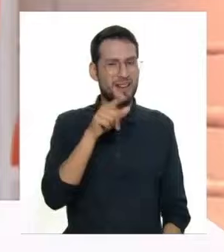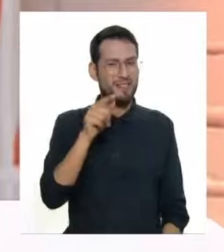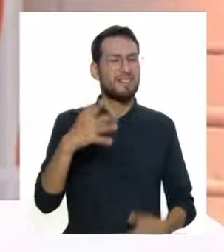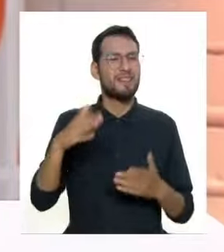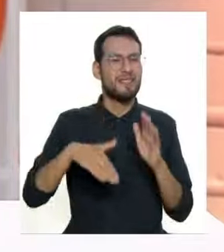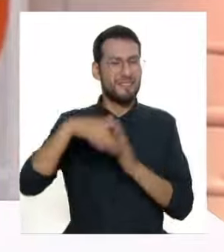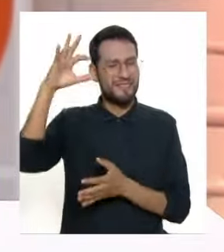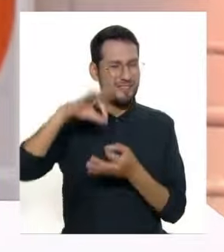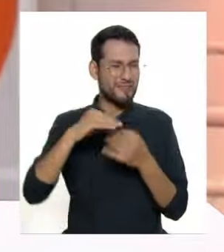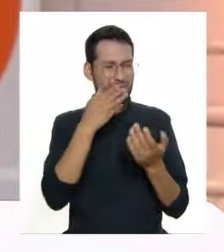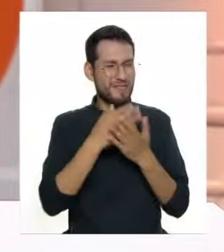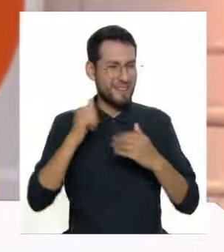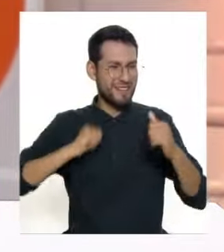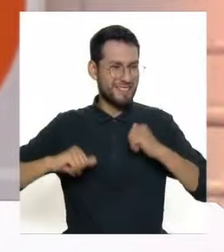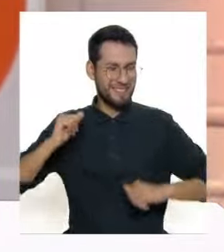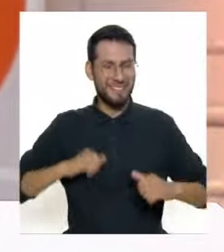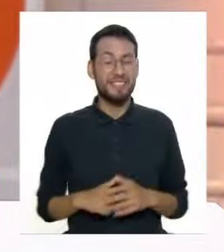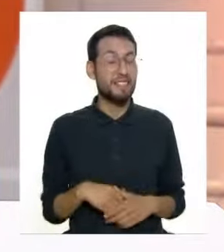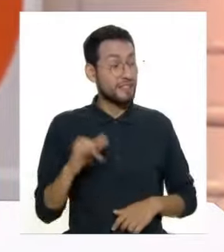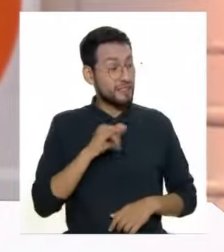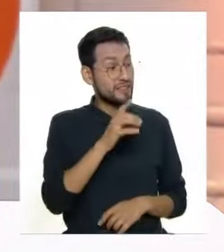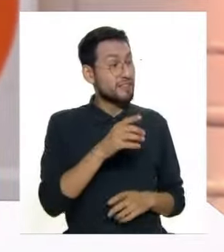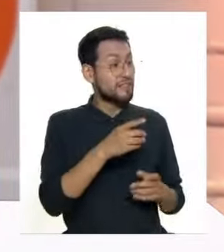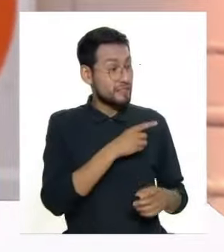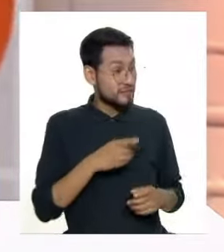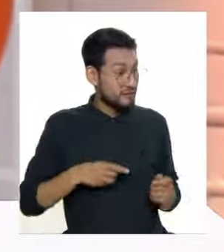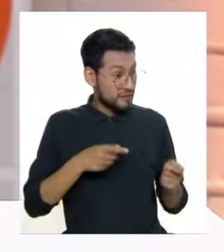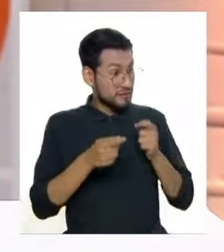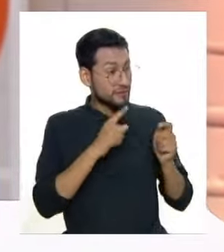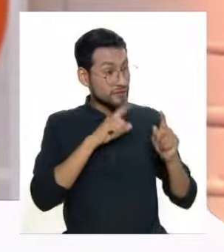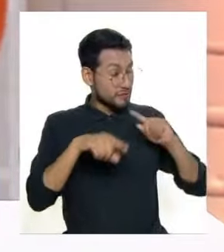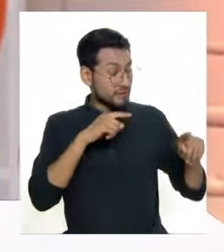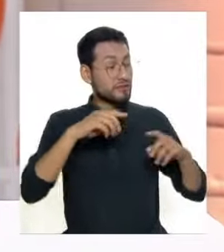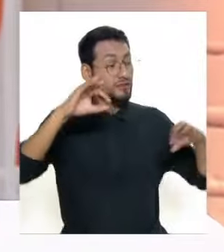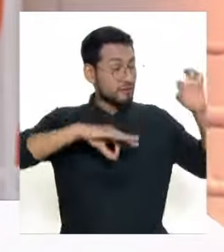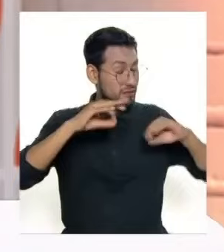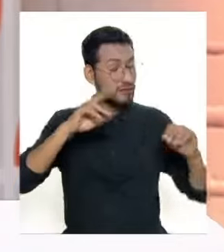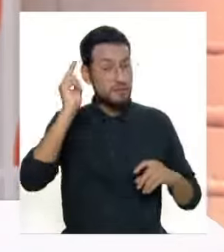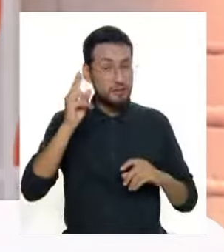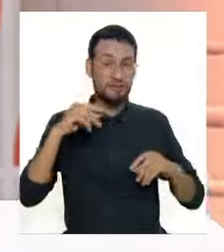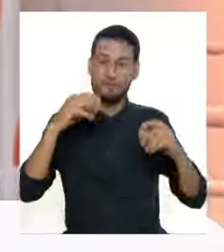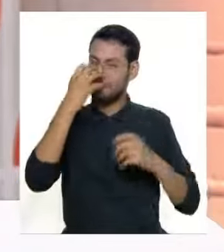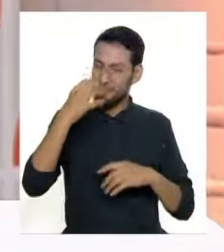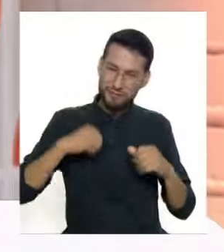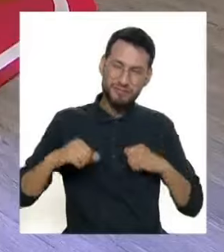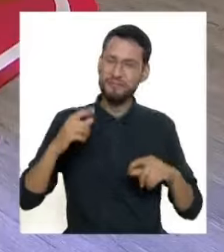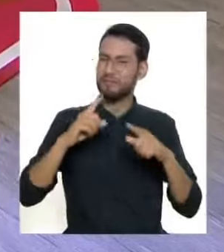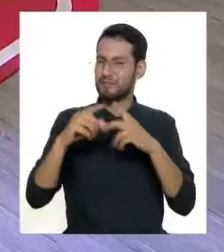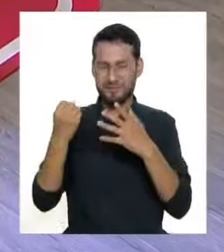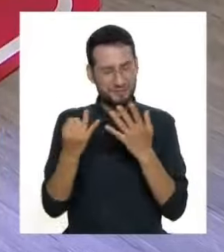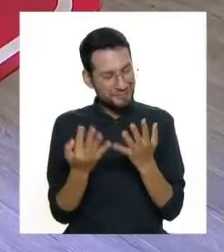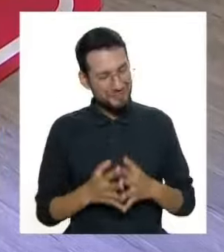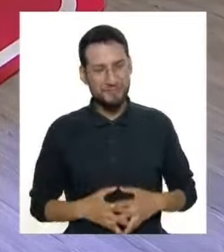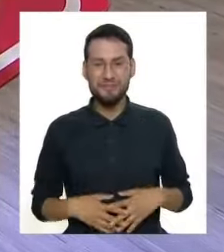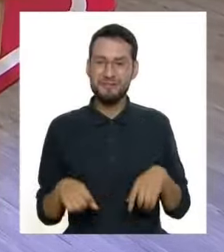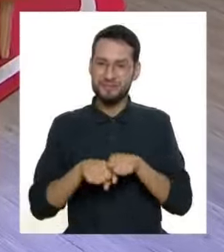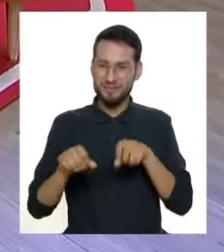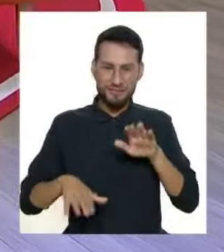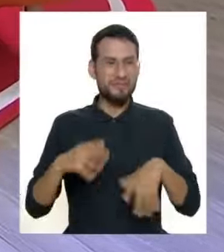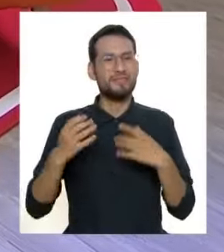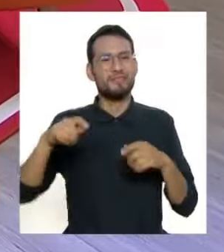conectado, tremendo actor, va a venir el día de hoy. Y director de teatro también. Actor, comediante, director de teatro. Olvídate.